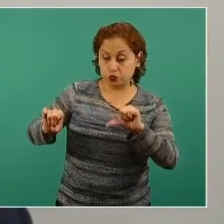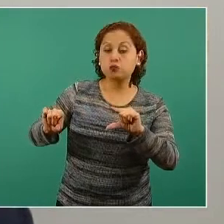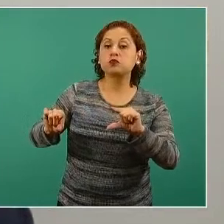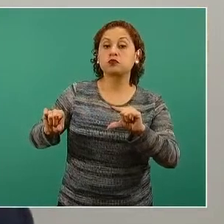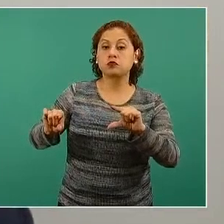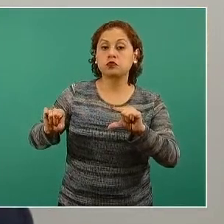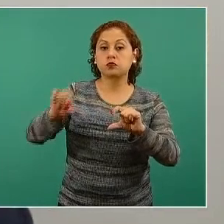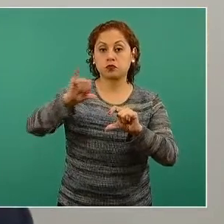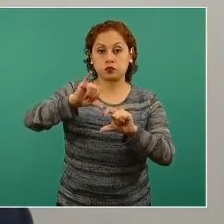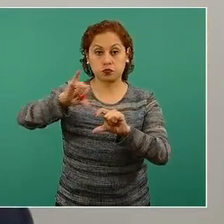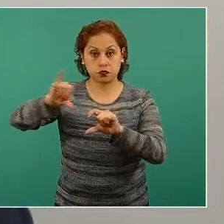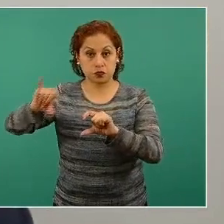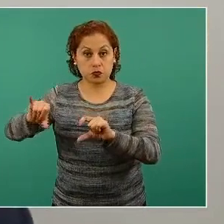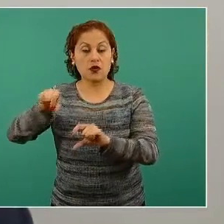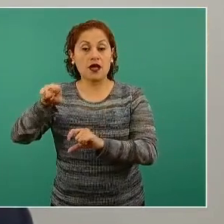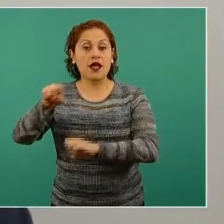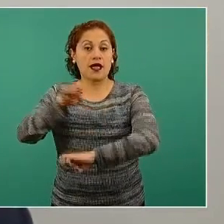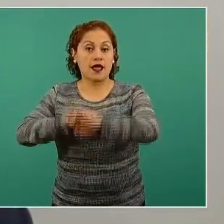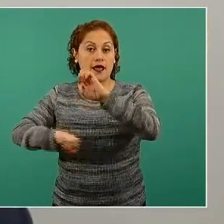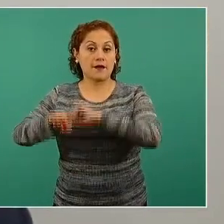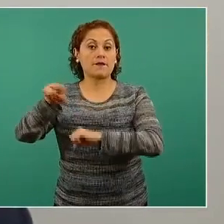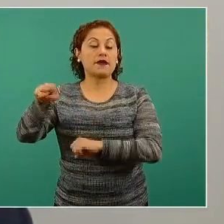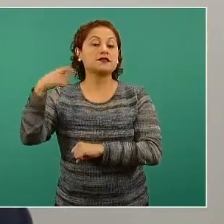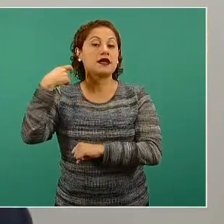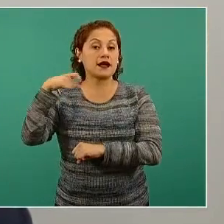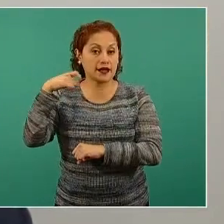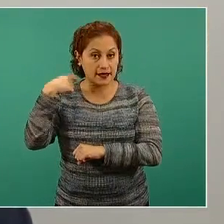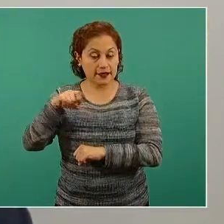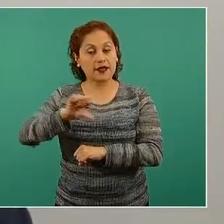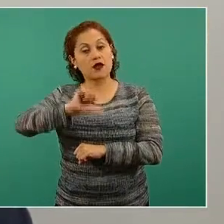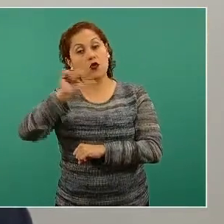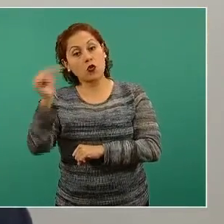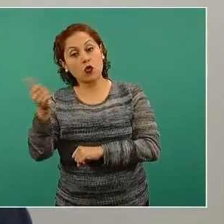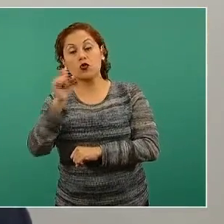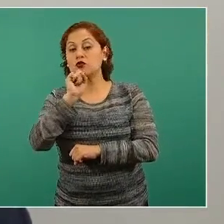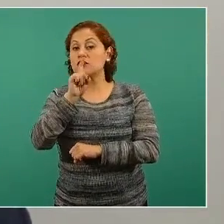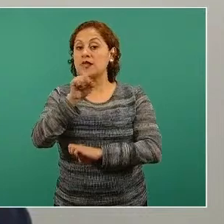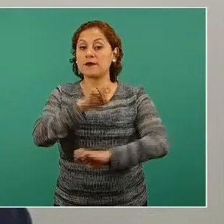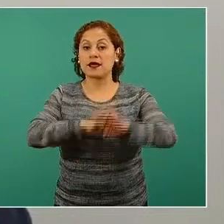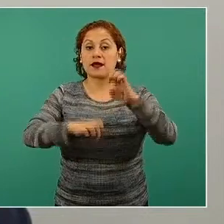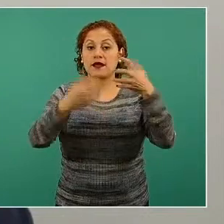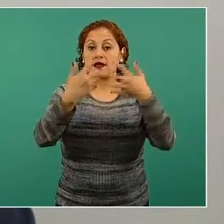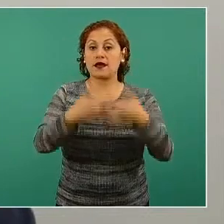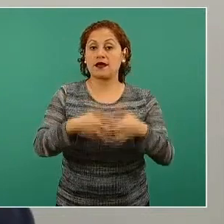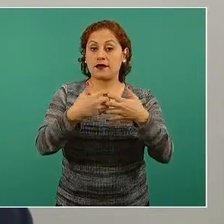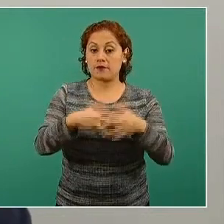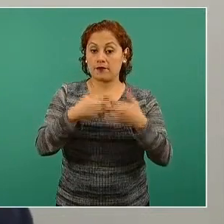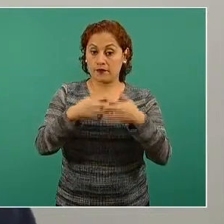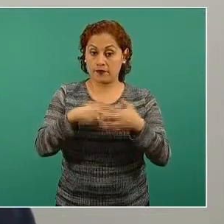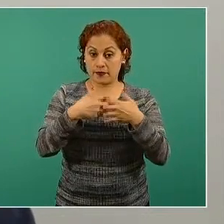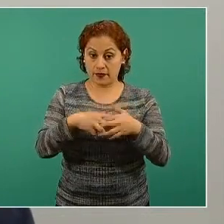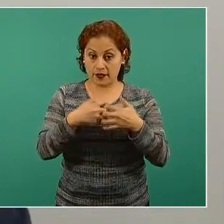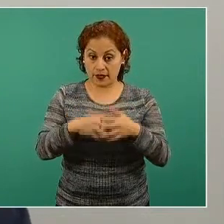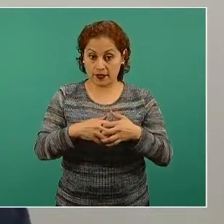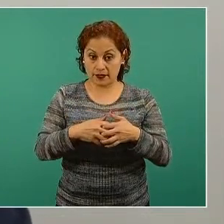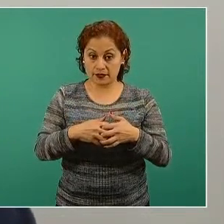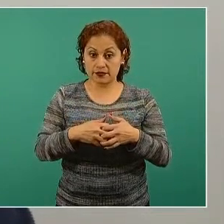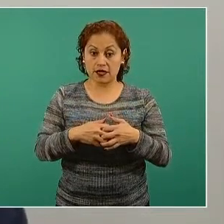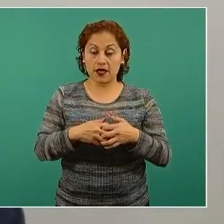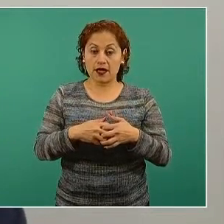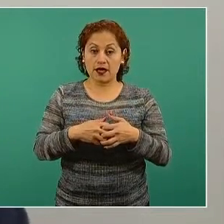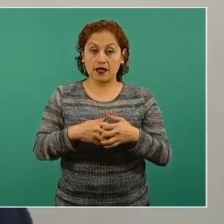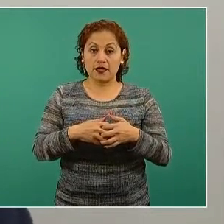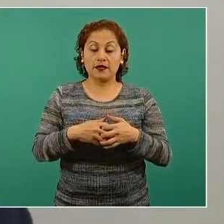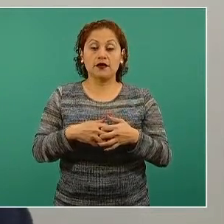empresas, tanto la que está en Querétaro como la empresa que está también en su momento